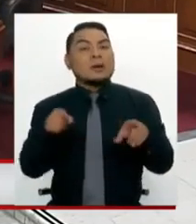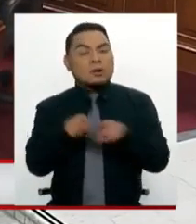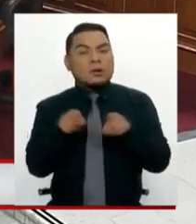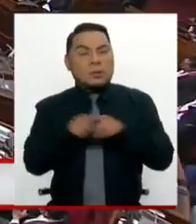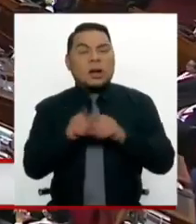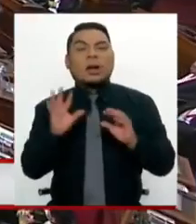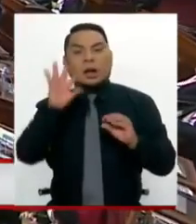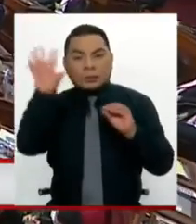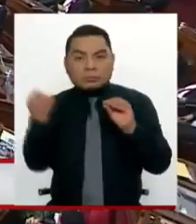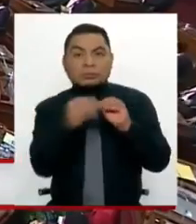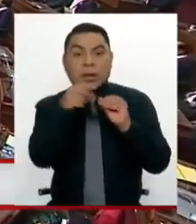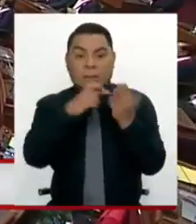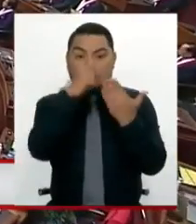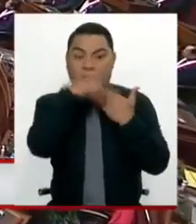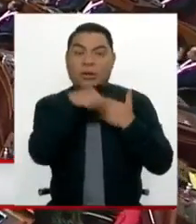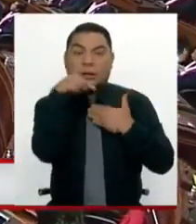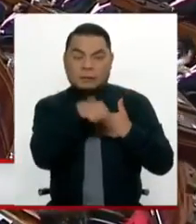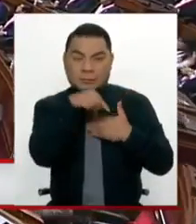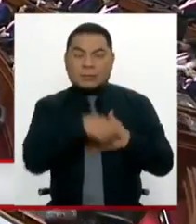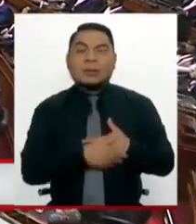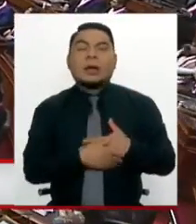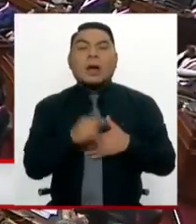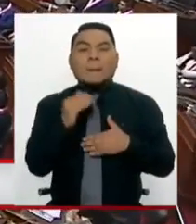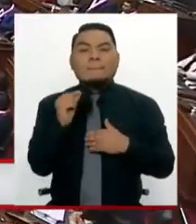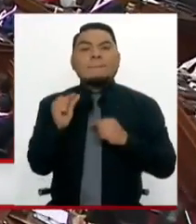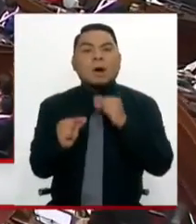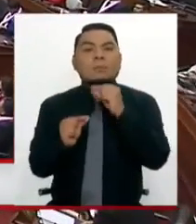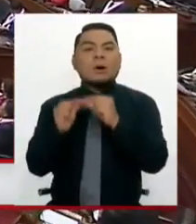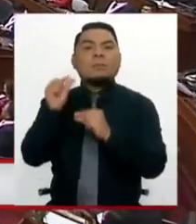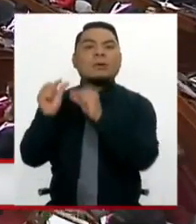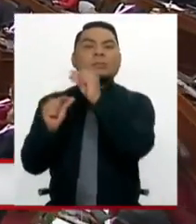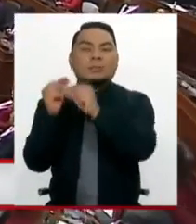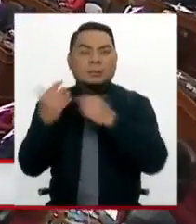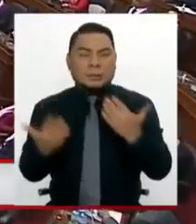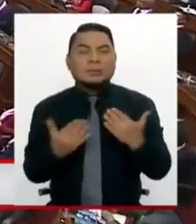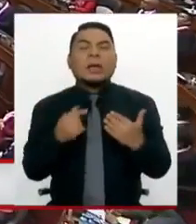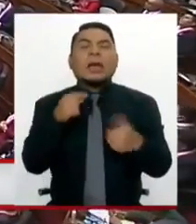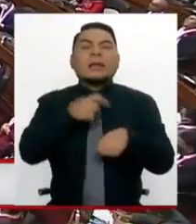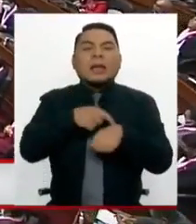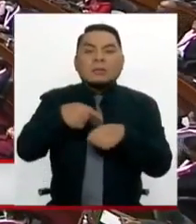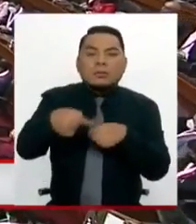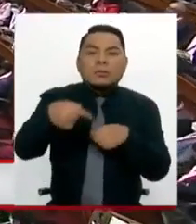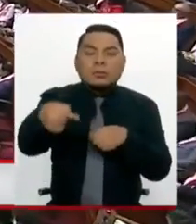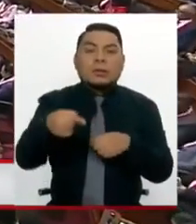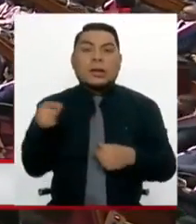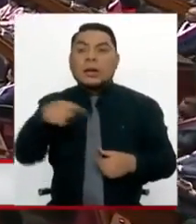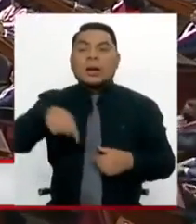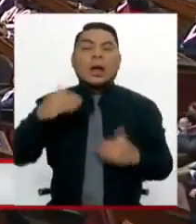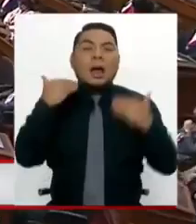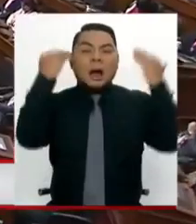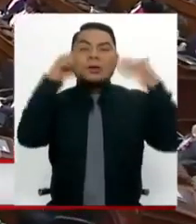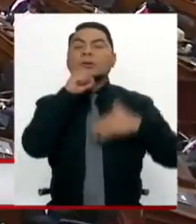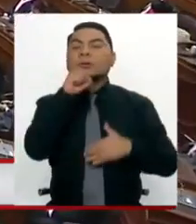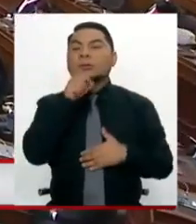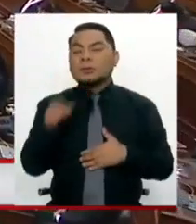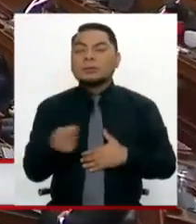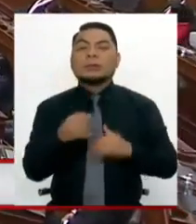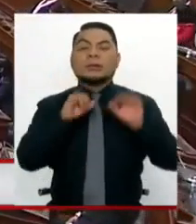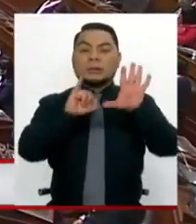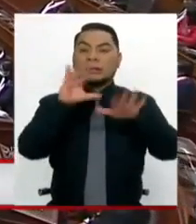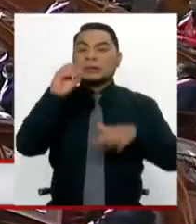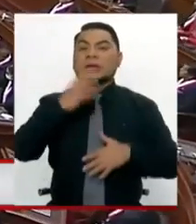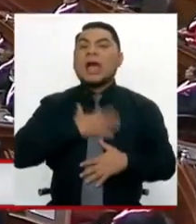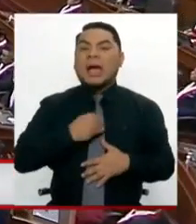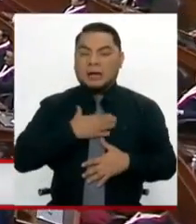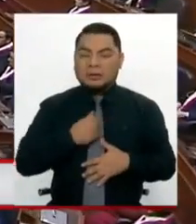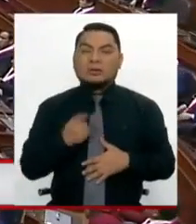incorporaremos al programa de manera escalonada y paulatina a los adultos mayores desde los 60